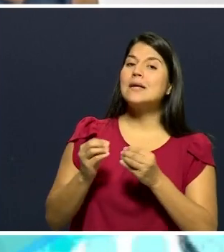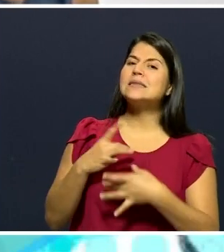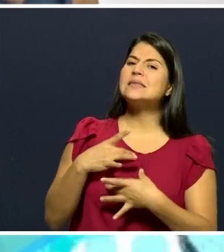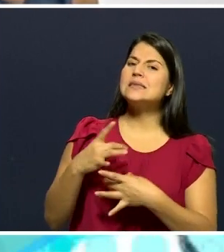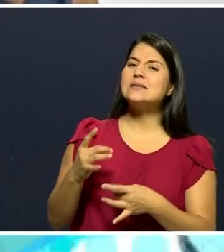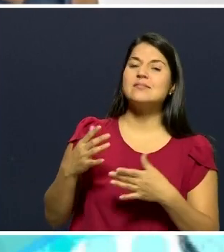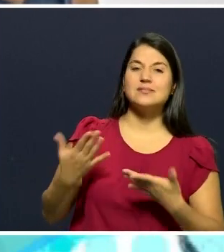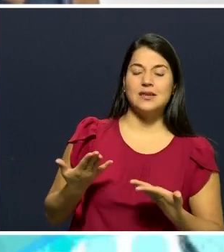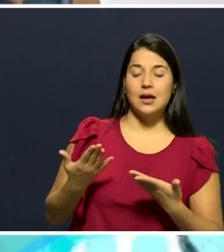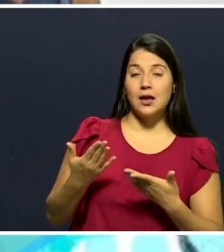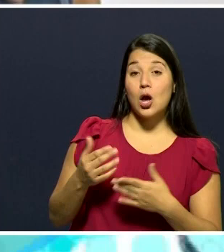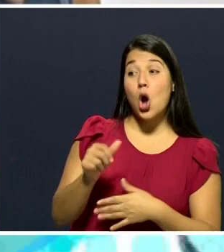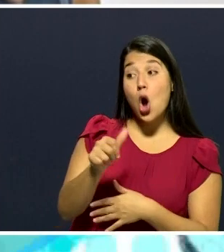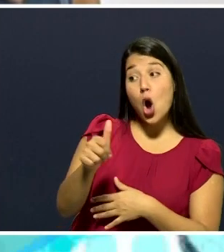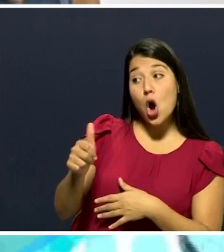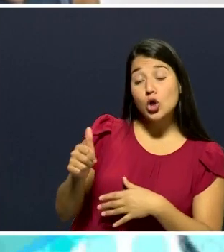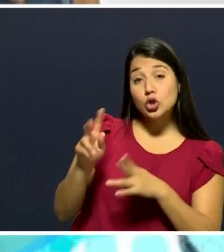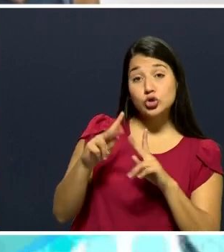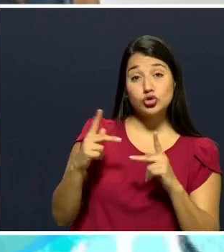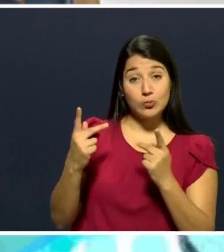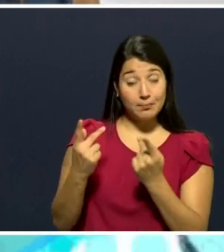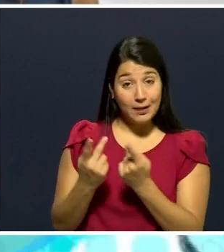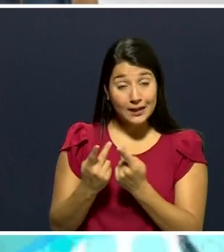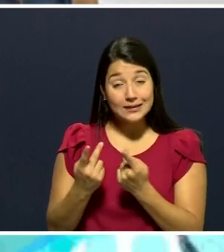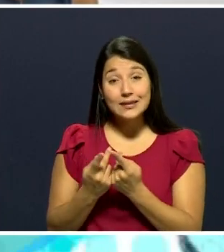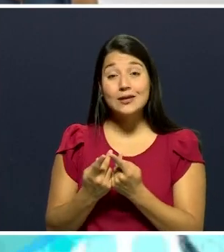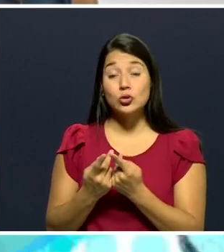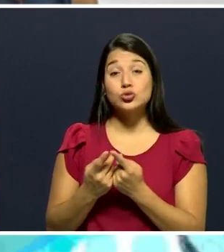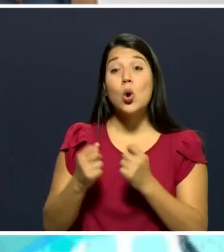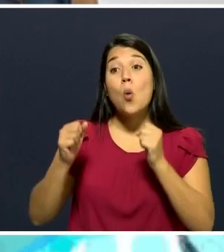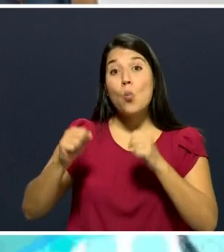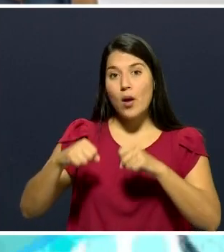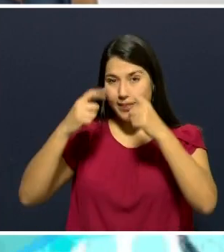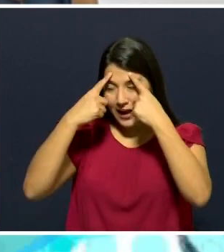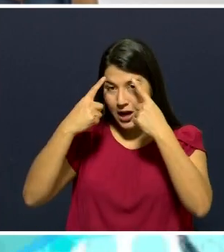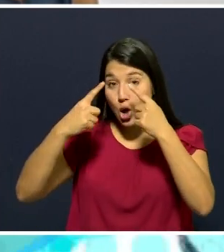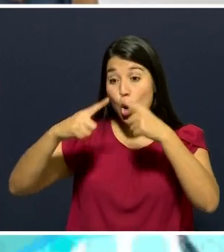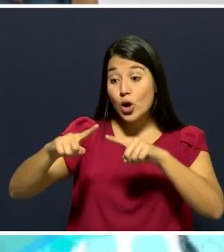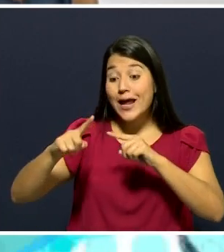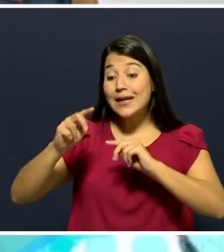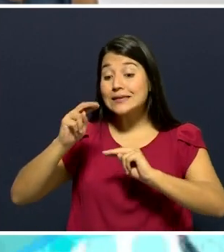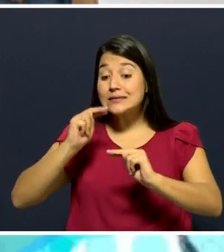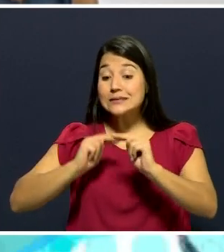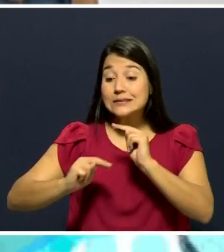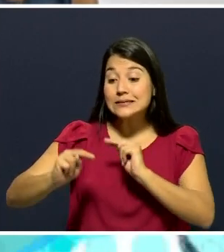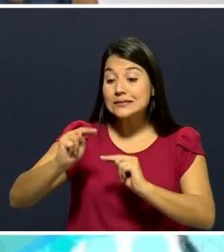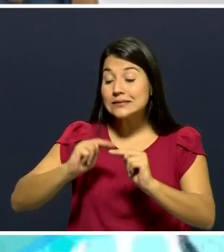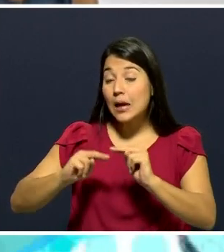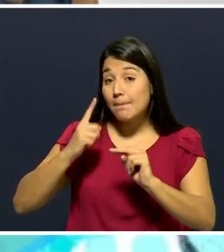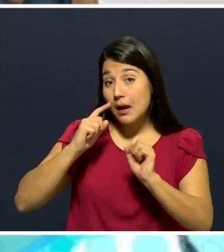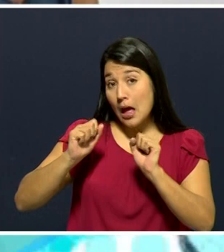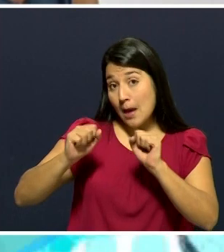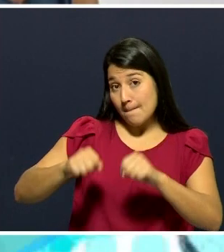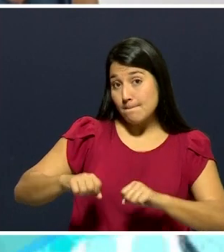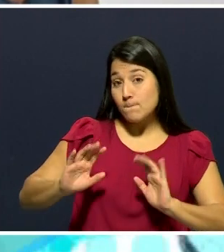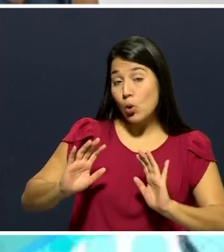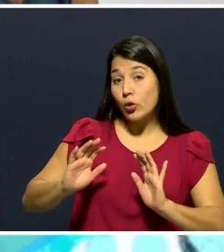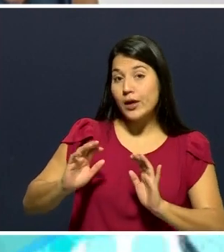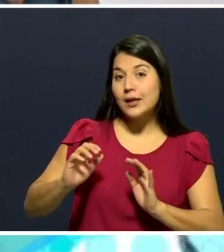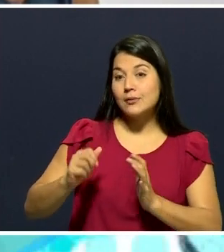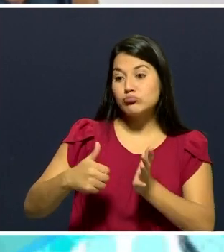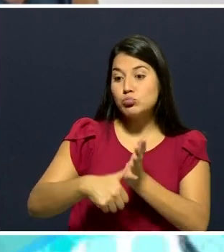es entonces que hay otros partidos de la oposición que logran establecer un mecanismo negociador para sacar adelante los puestos de la